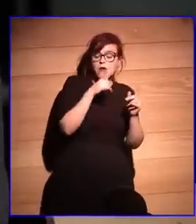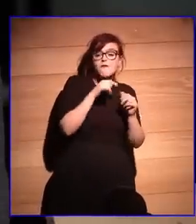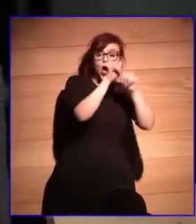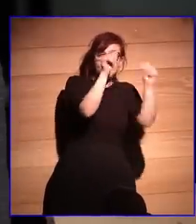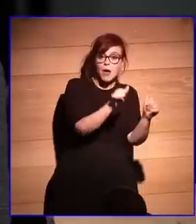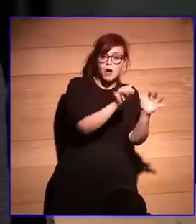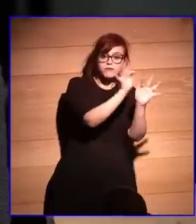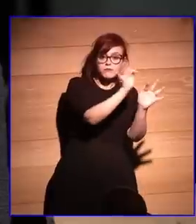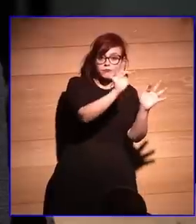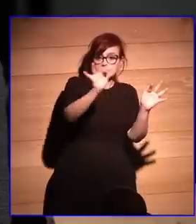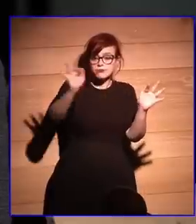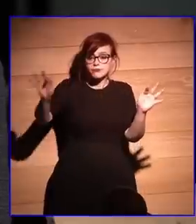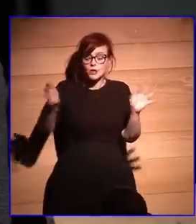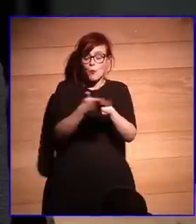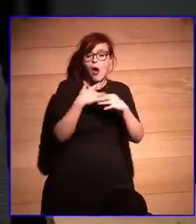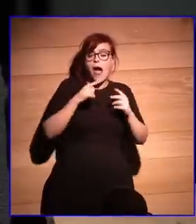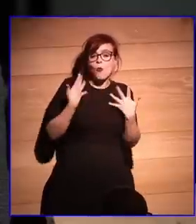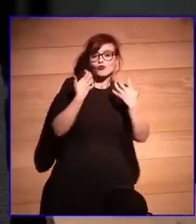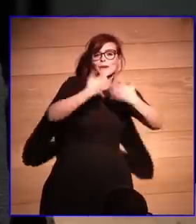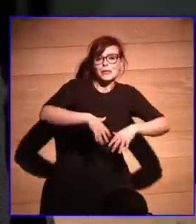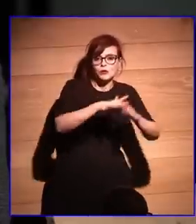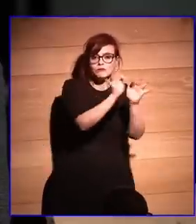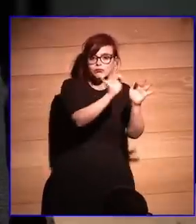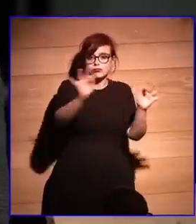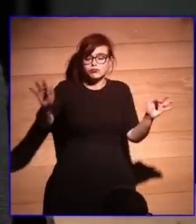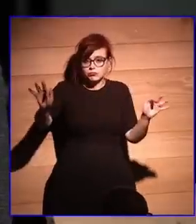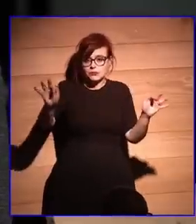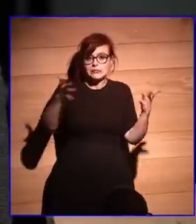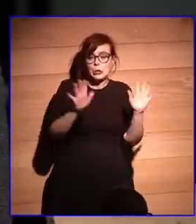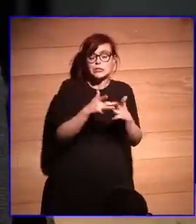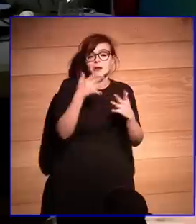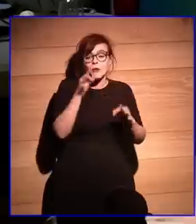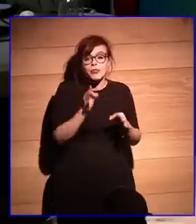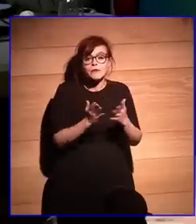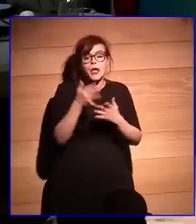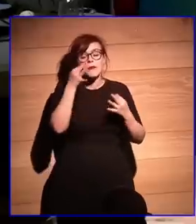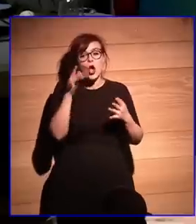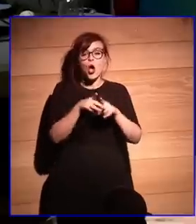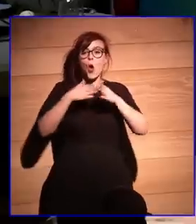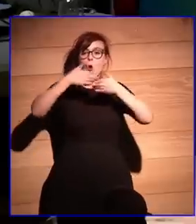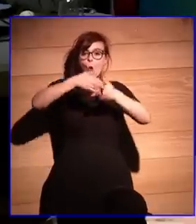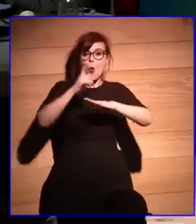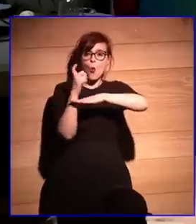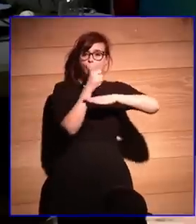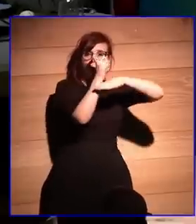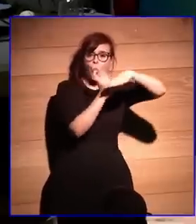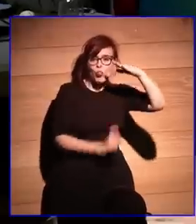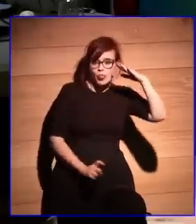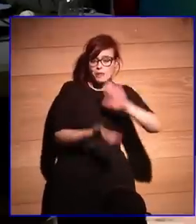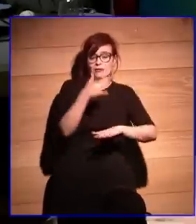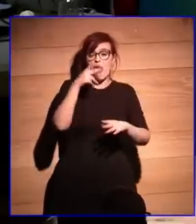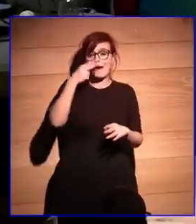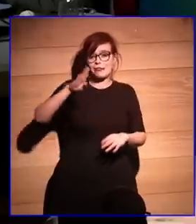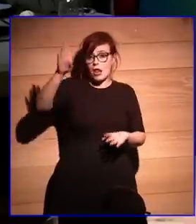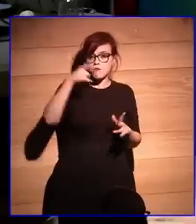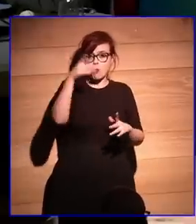a derecha no hay un plan, ni hay una línea unívoca. Pero tú ves el hundimiento y Hitler es el bueno, y no hay dudas tampoco. Es